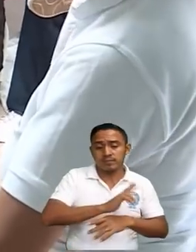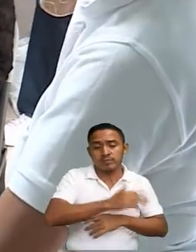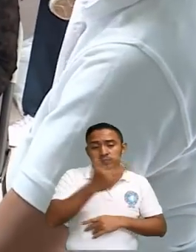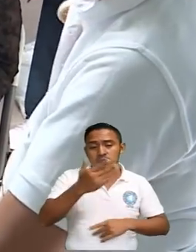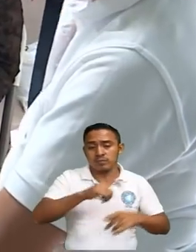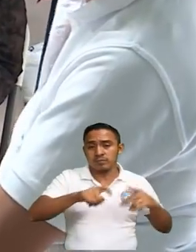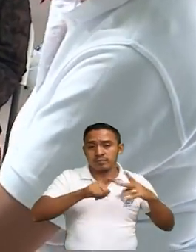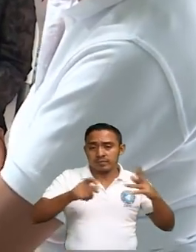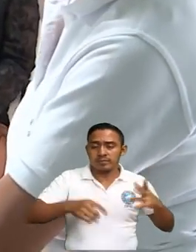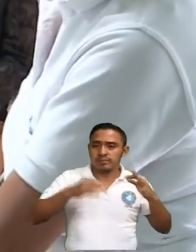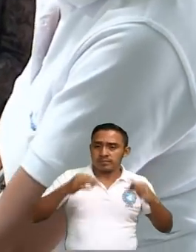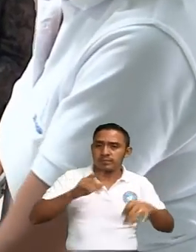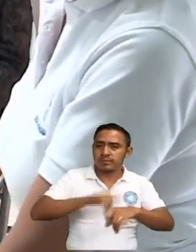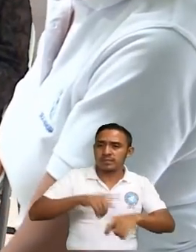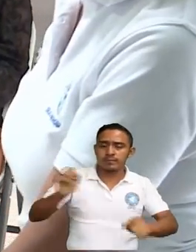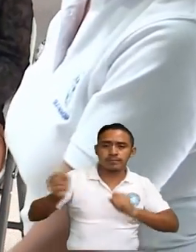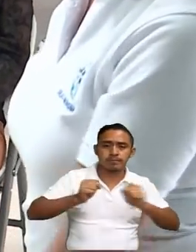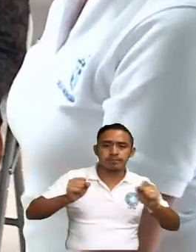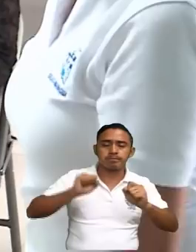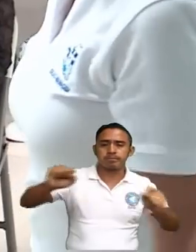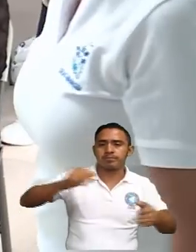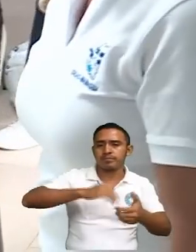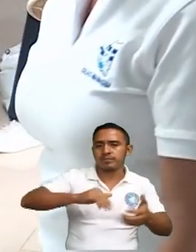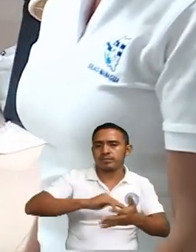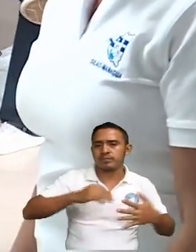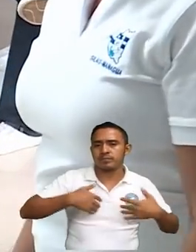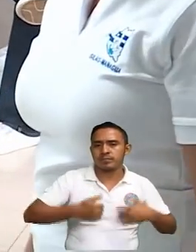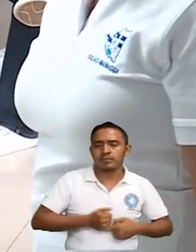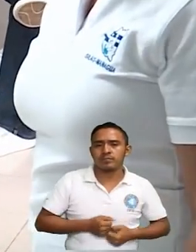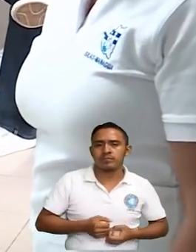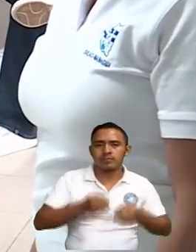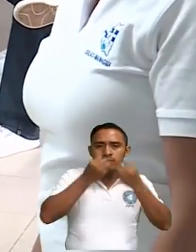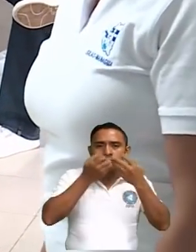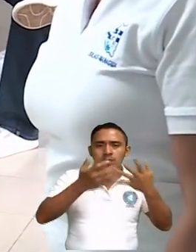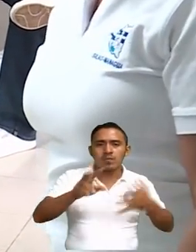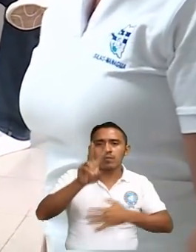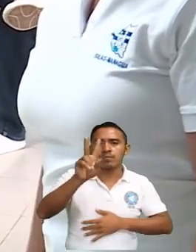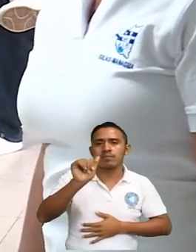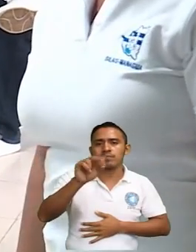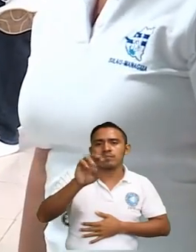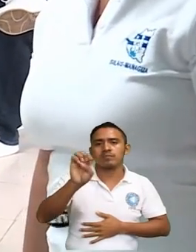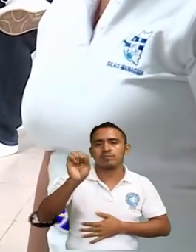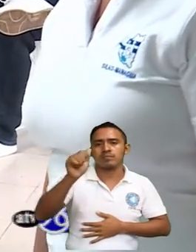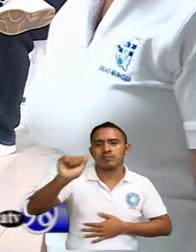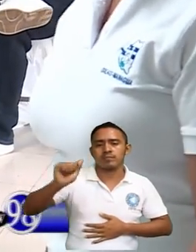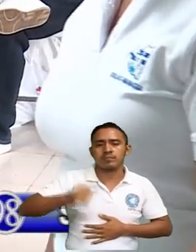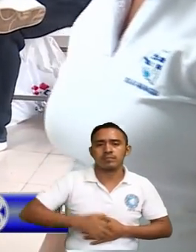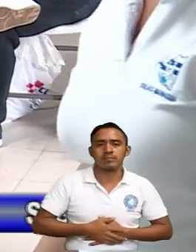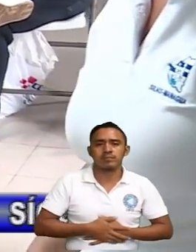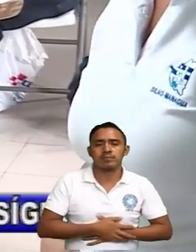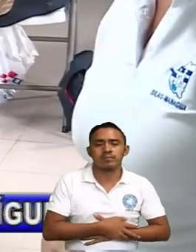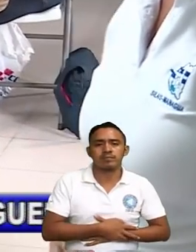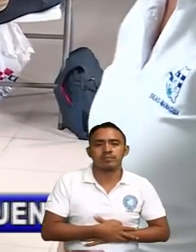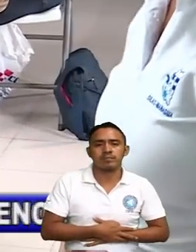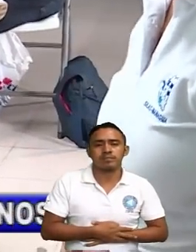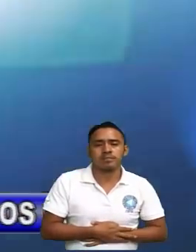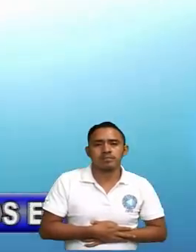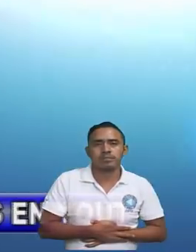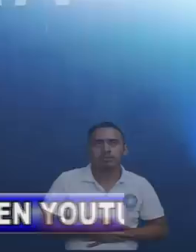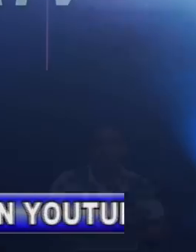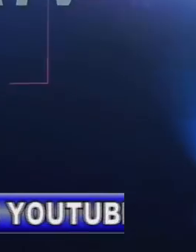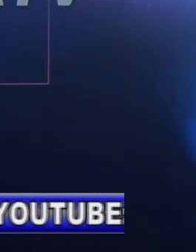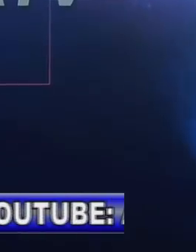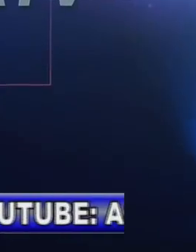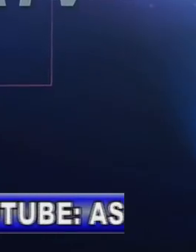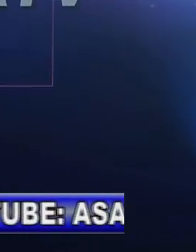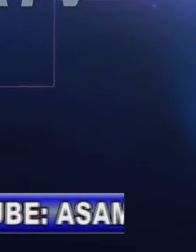puedan acudir a tiempo a las unidades de salud más cercanas. Para el canal parlamentario les informó Vanessa Paz.